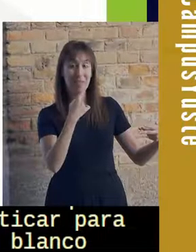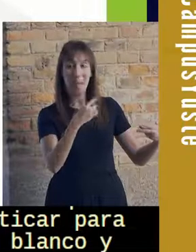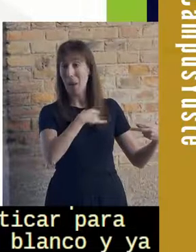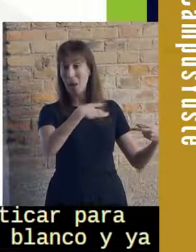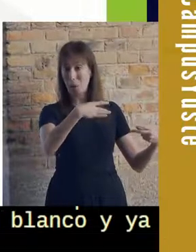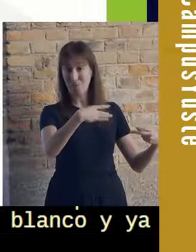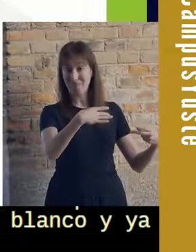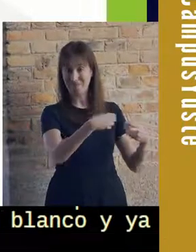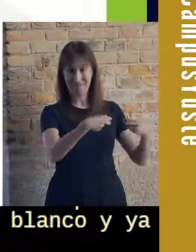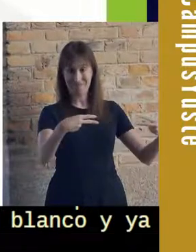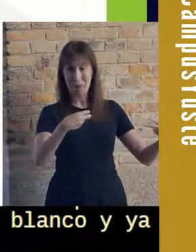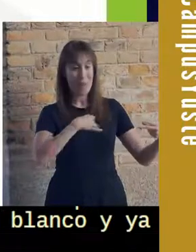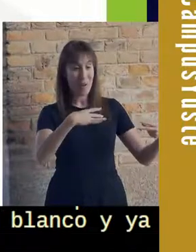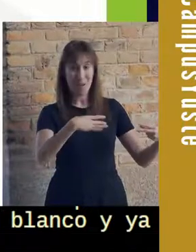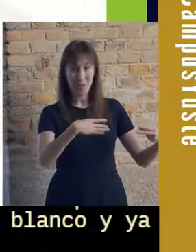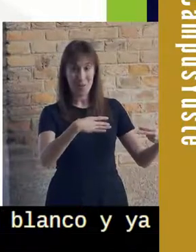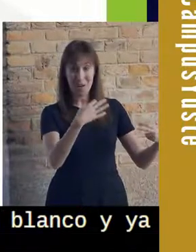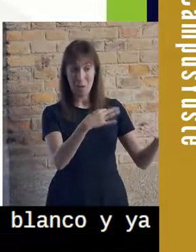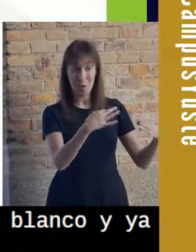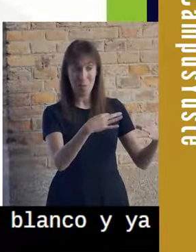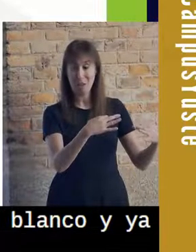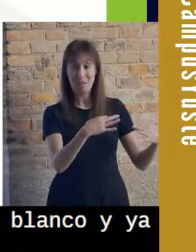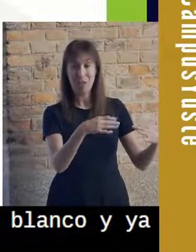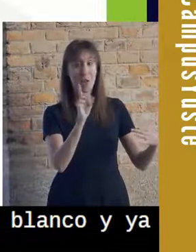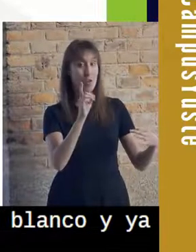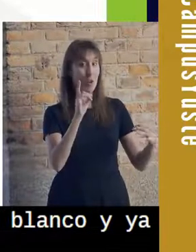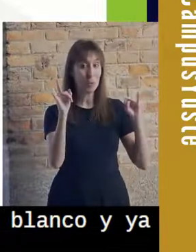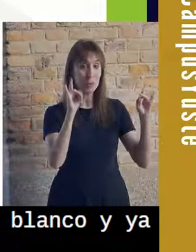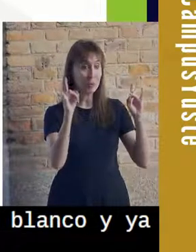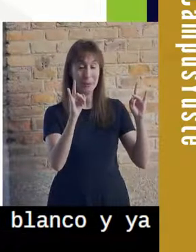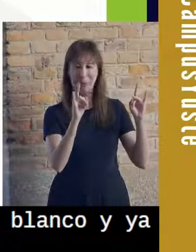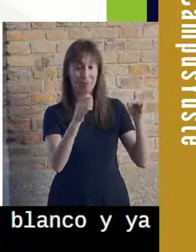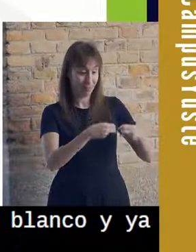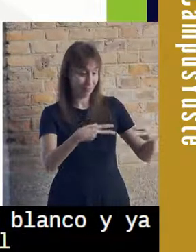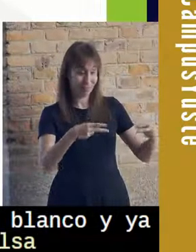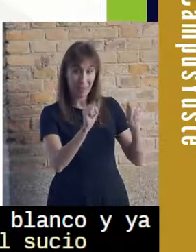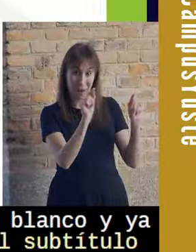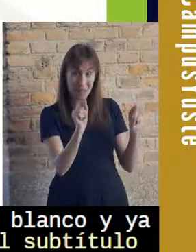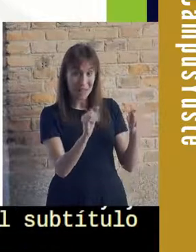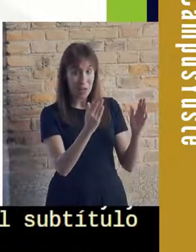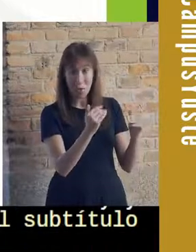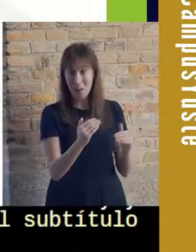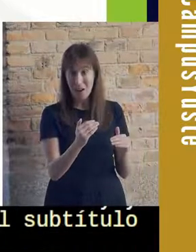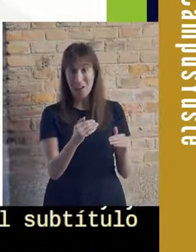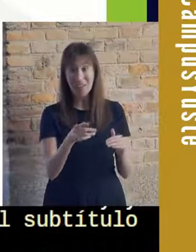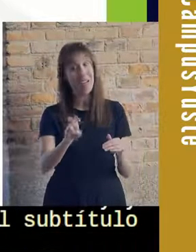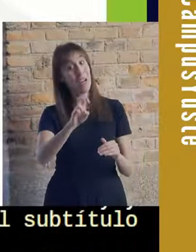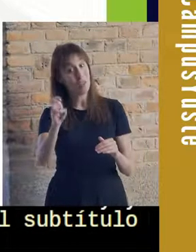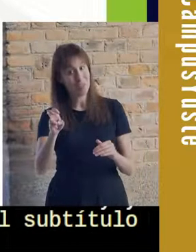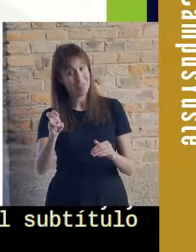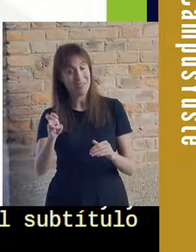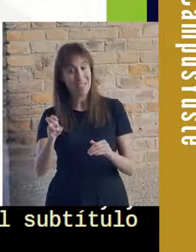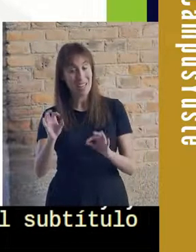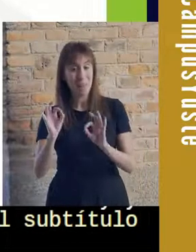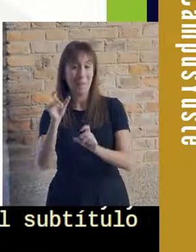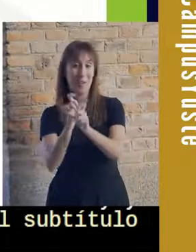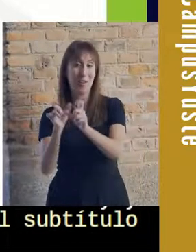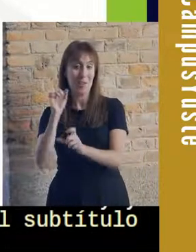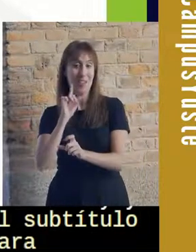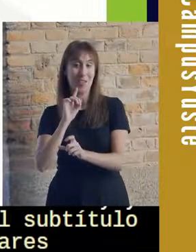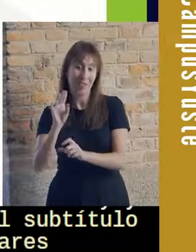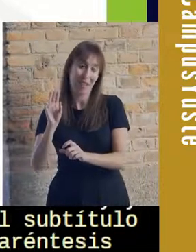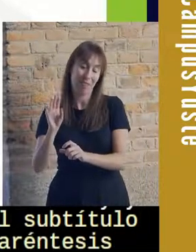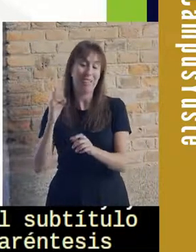y ya está el normal lo identifica efectos sonoros y la el subtítulo para discapacidad auditiva sí viene arriba entre